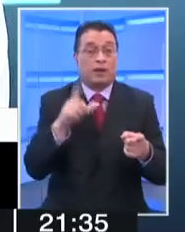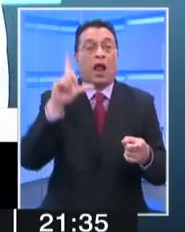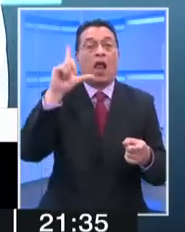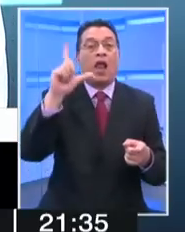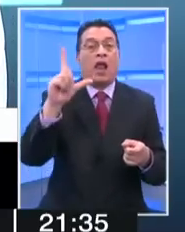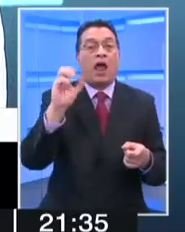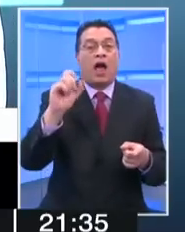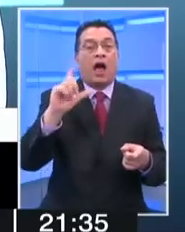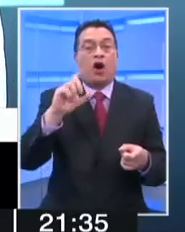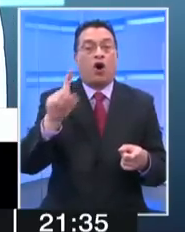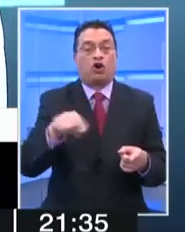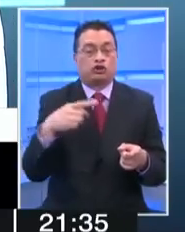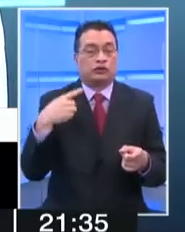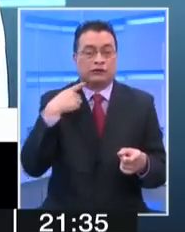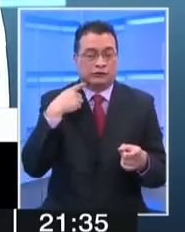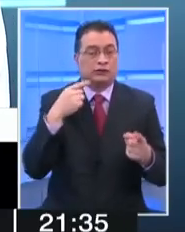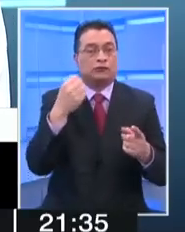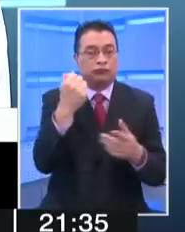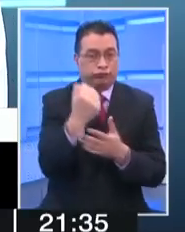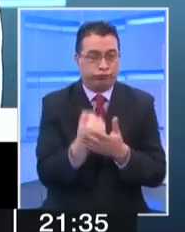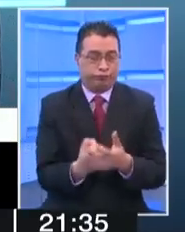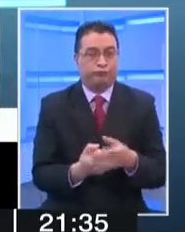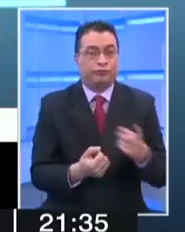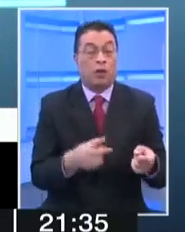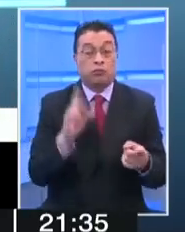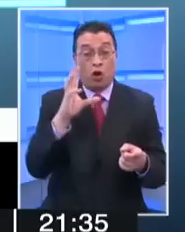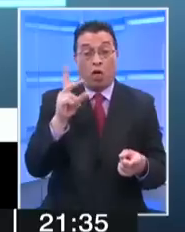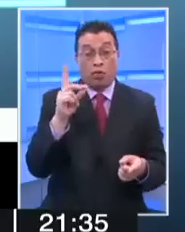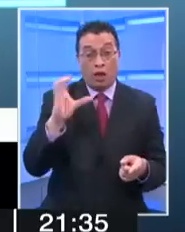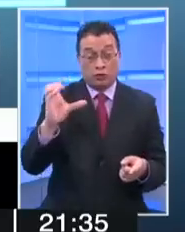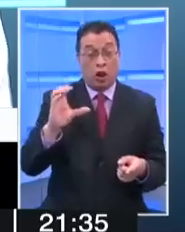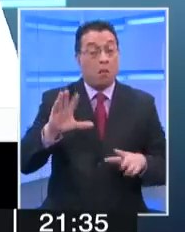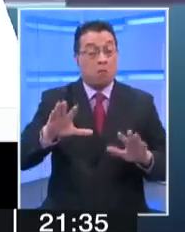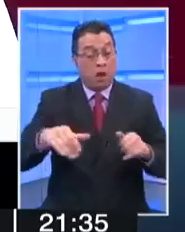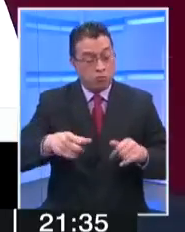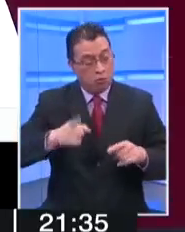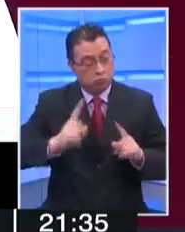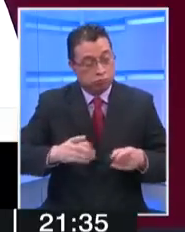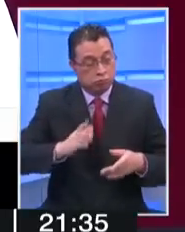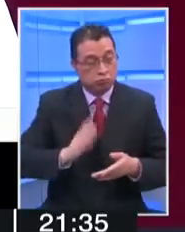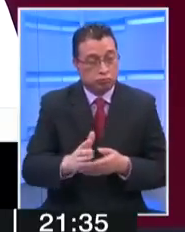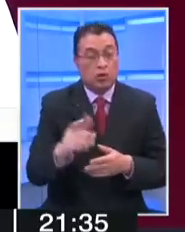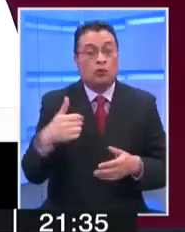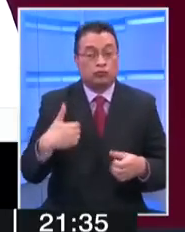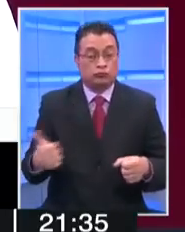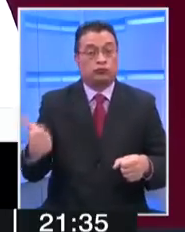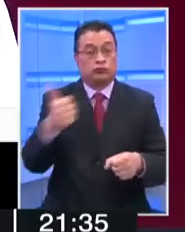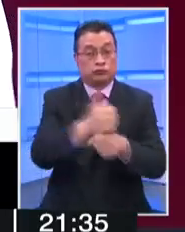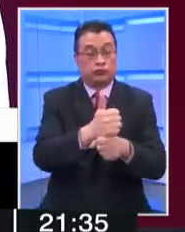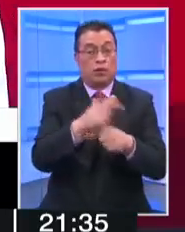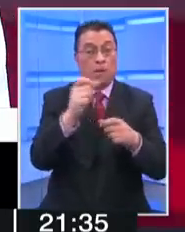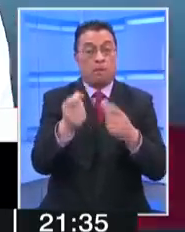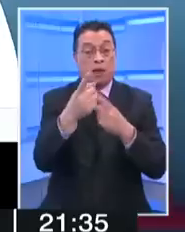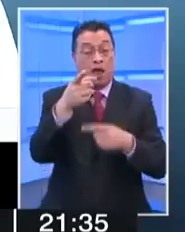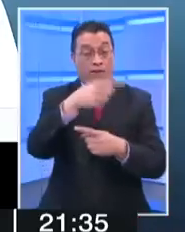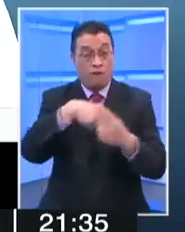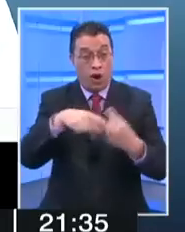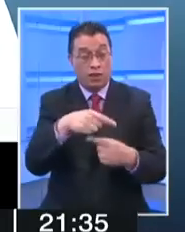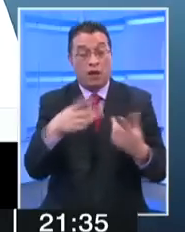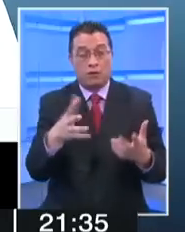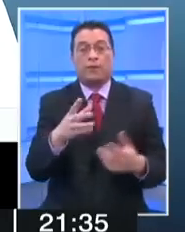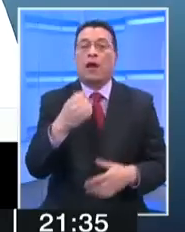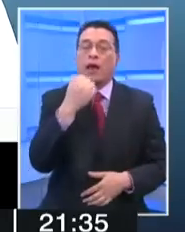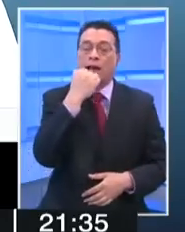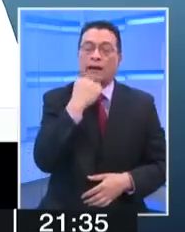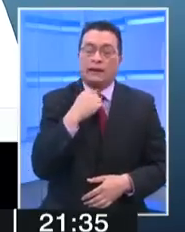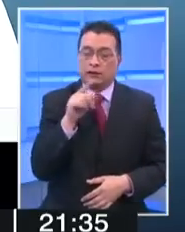que si la democracia cristiana persevera en esta decisión que algunos han manifestado de llevarlo como candidato A la primera vuelta Yo creo que cometen